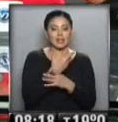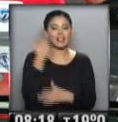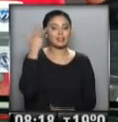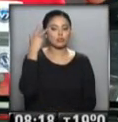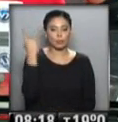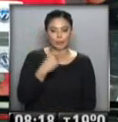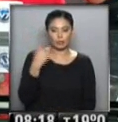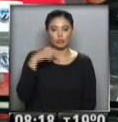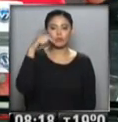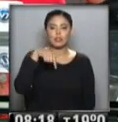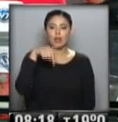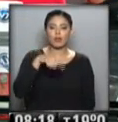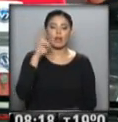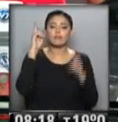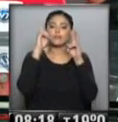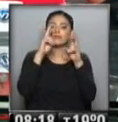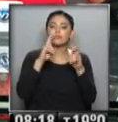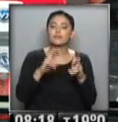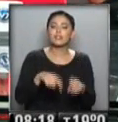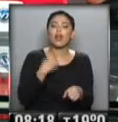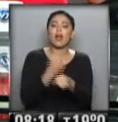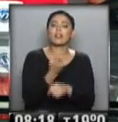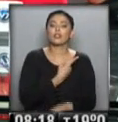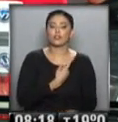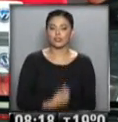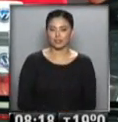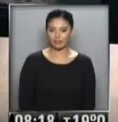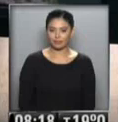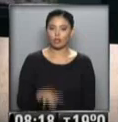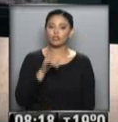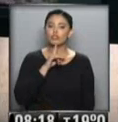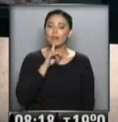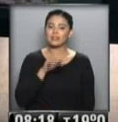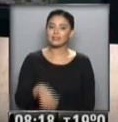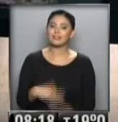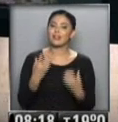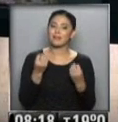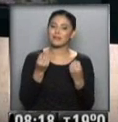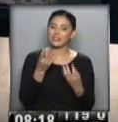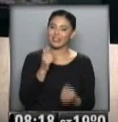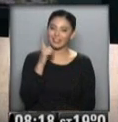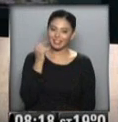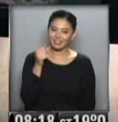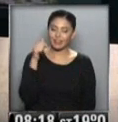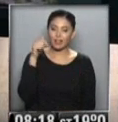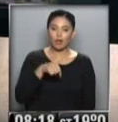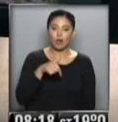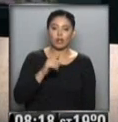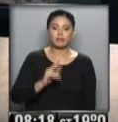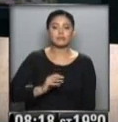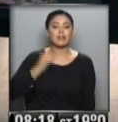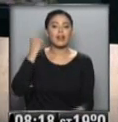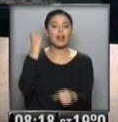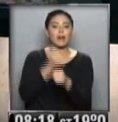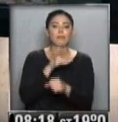a qué punto del país nos lleva la investigación hoy. Tomás Terroba, buen día. Hola, Tomás. Hola, ¿qué tal? Buen día. ¿Cómo están, chicos? Hoy nos vamos a ir a